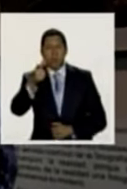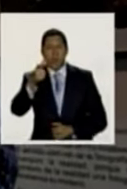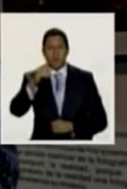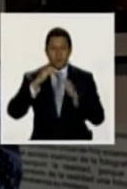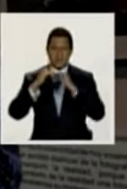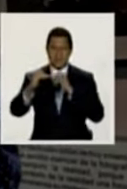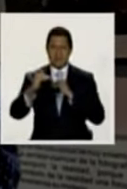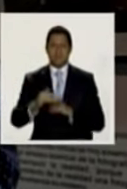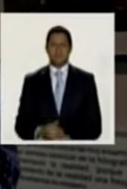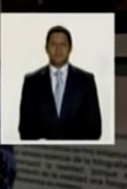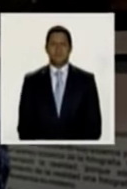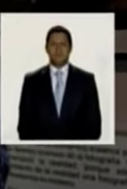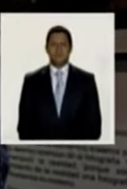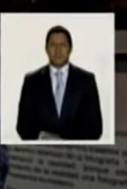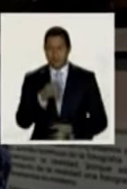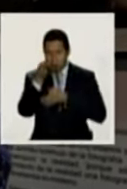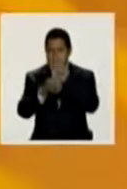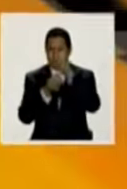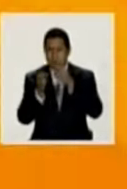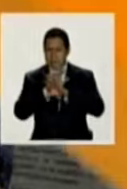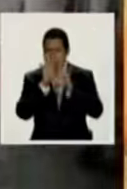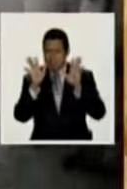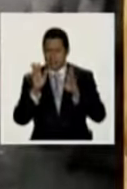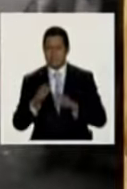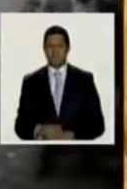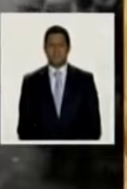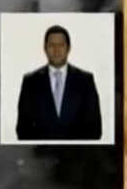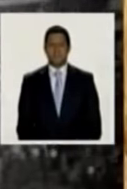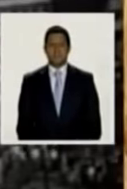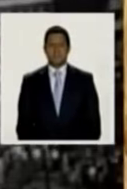del llano que lo describe muy bien además.